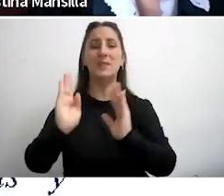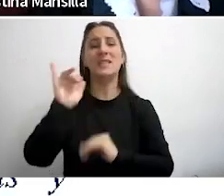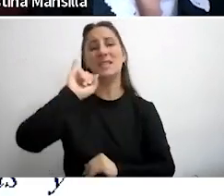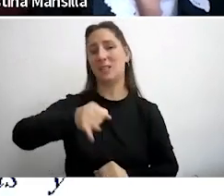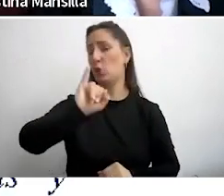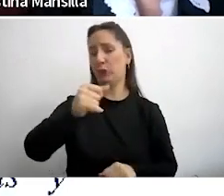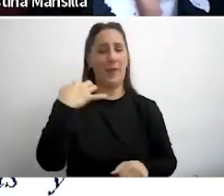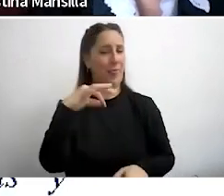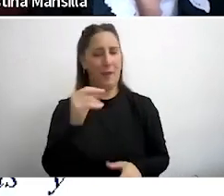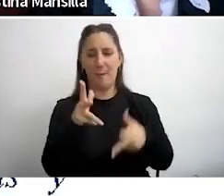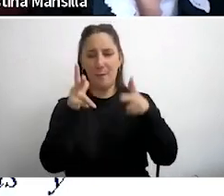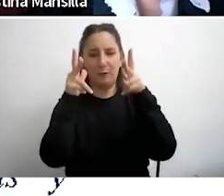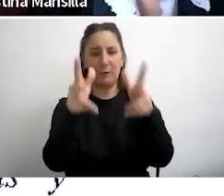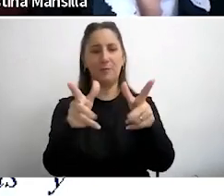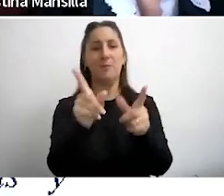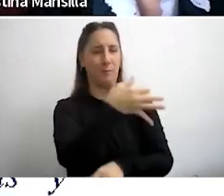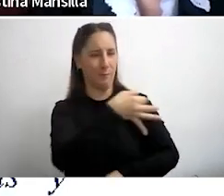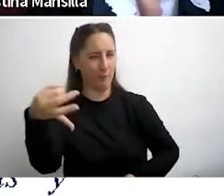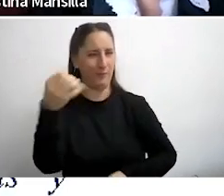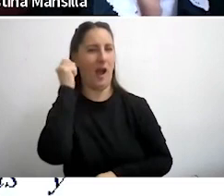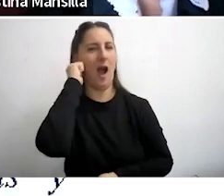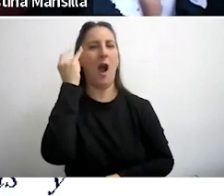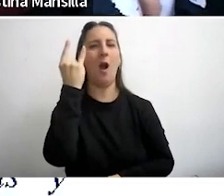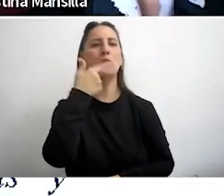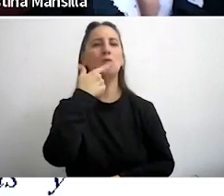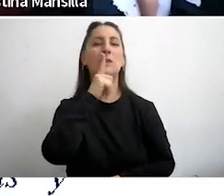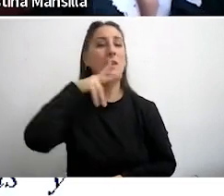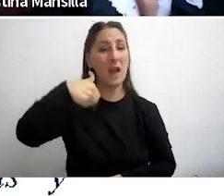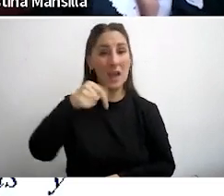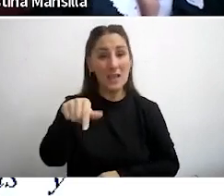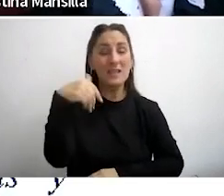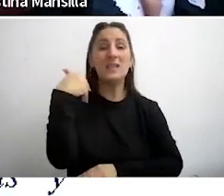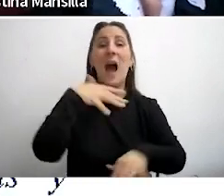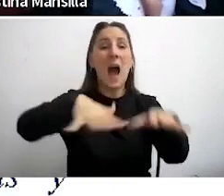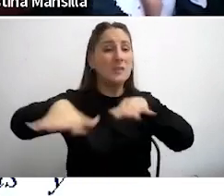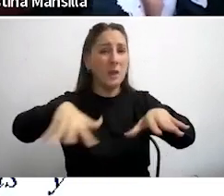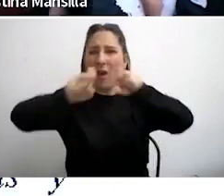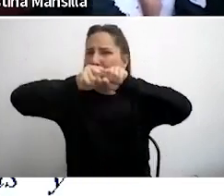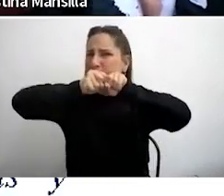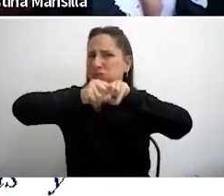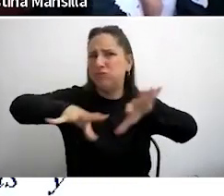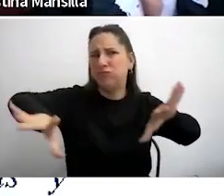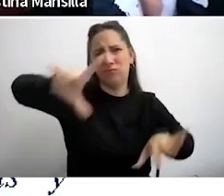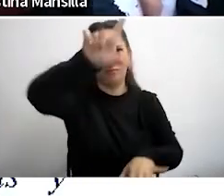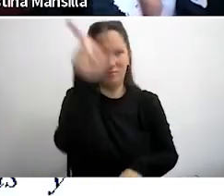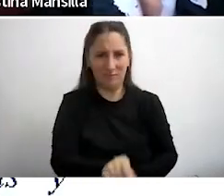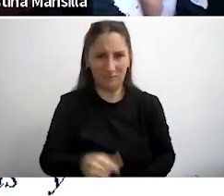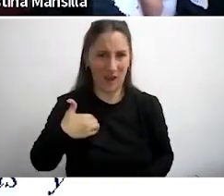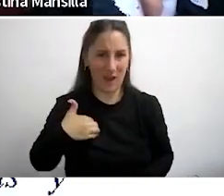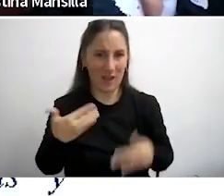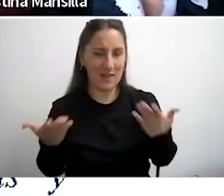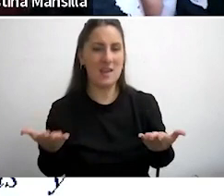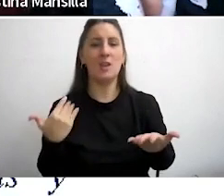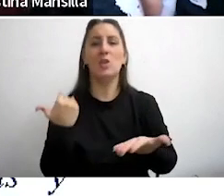porque como bien dijo Agustina, esta actividad llega a muchísimas personas, por lo tanto, la propuesta